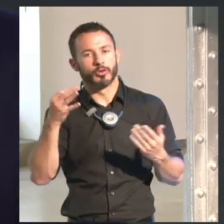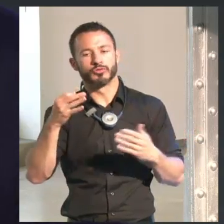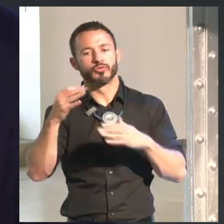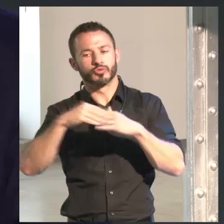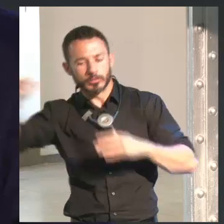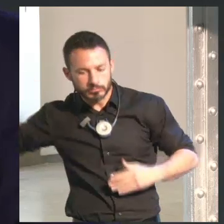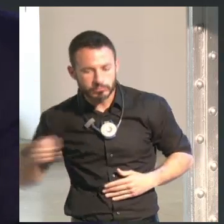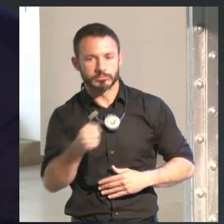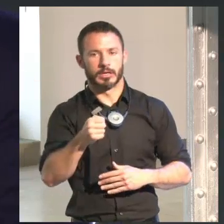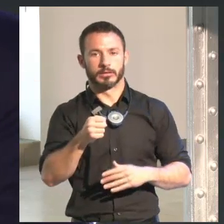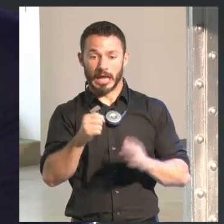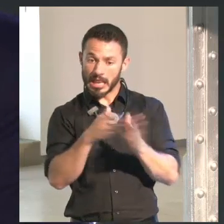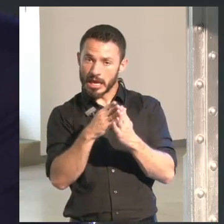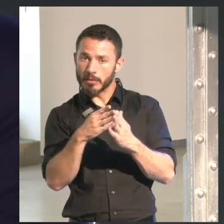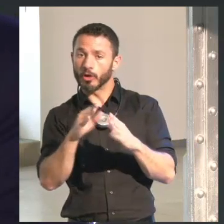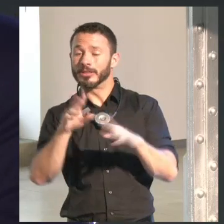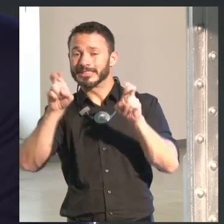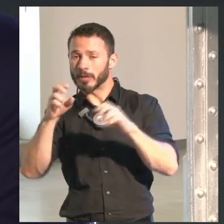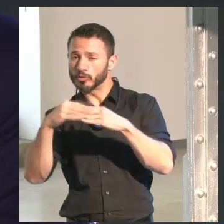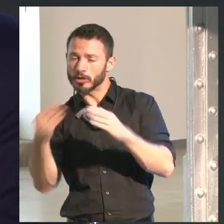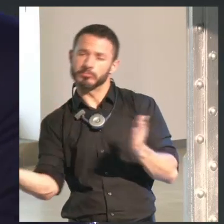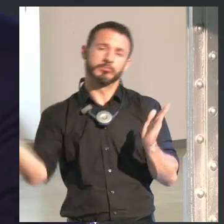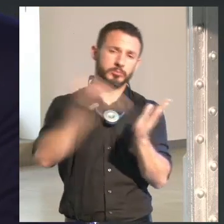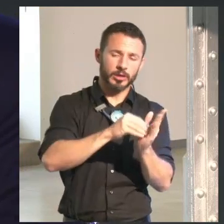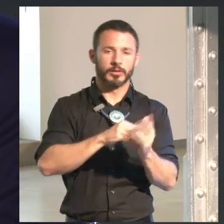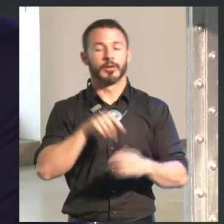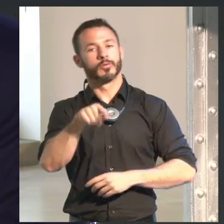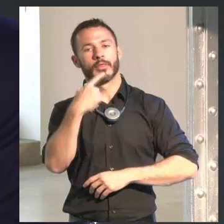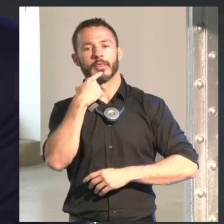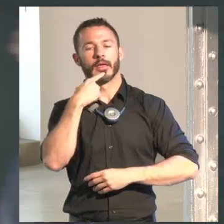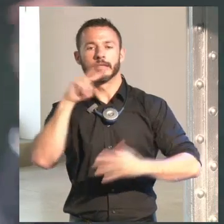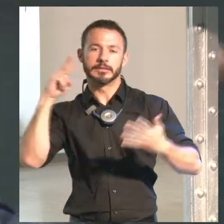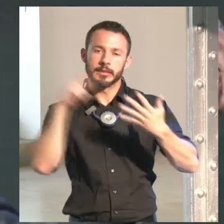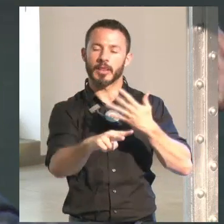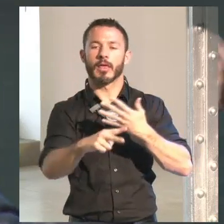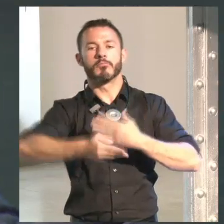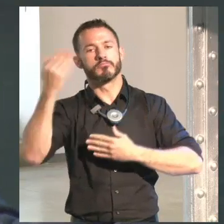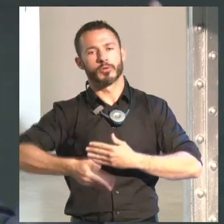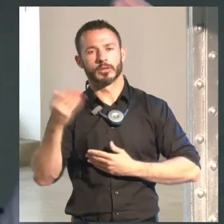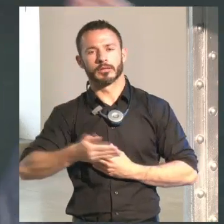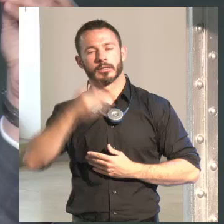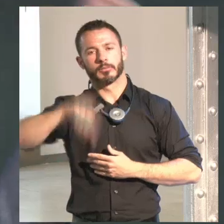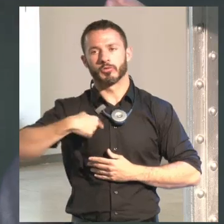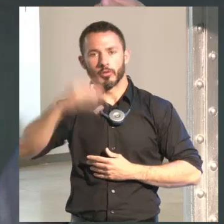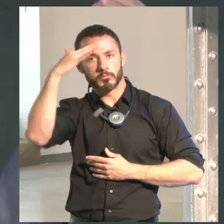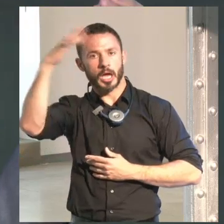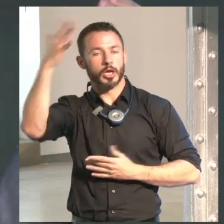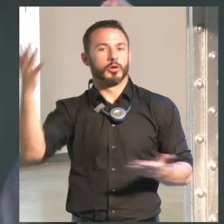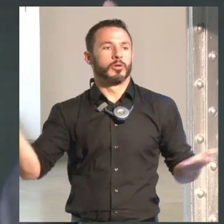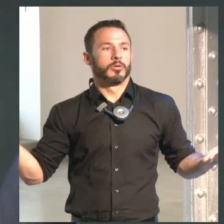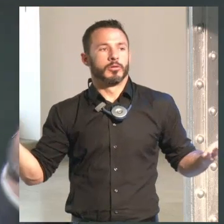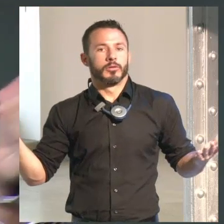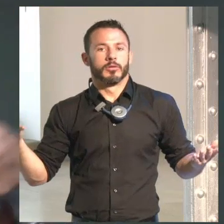incluso en el libro. Entonces, lo que tú dices es que la transparencia es obviamente muy importante. También me imagino que es importante